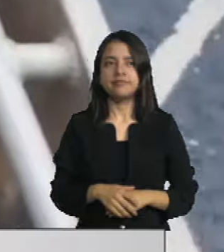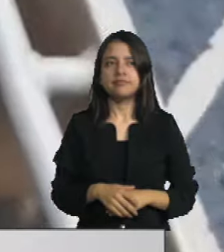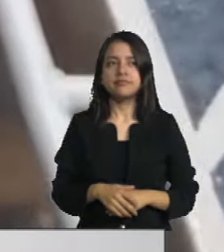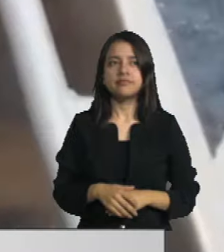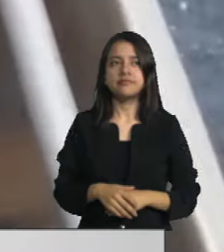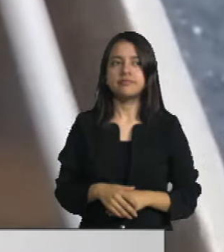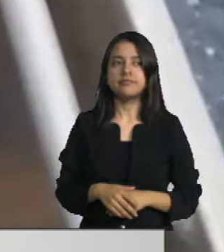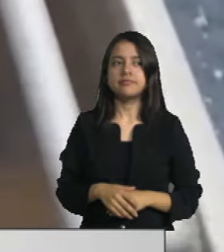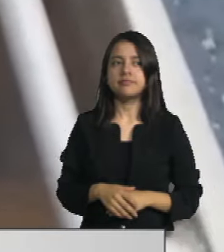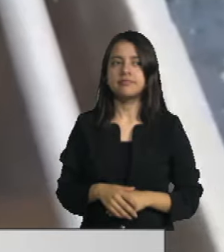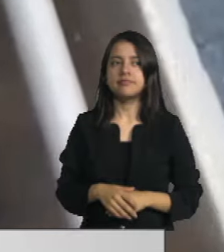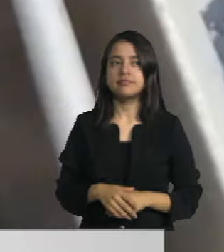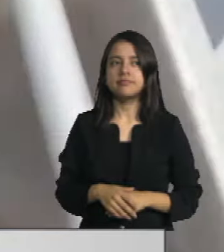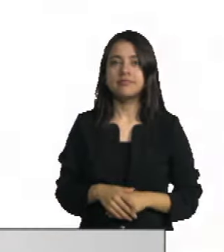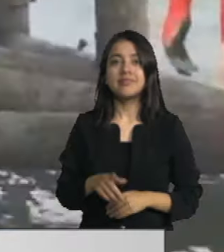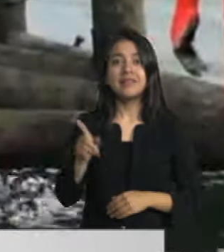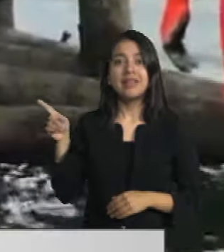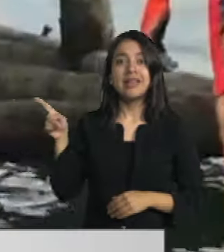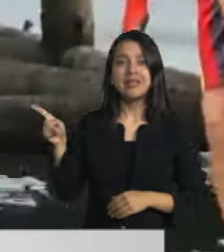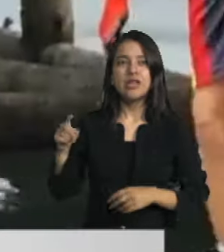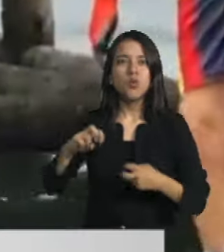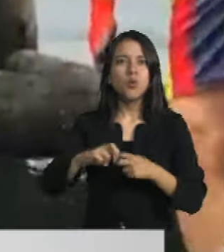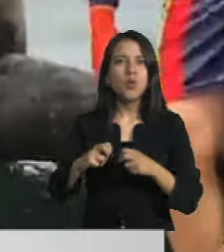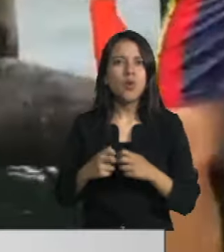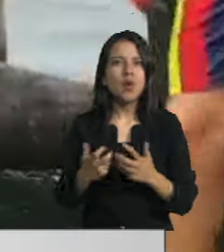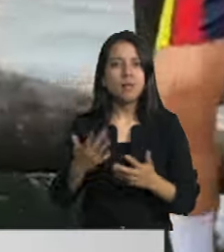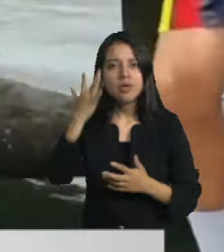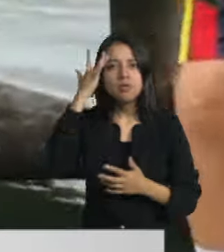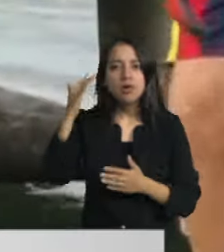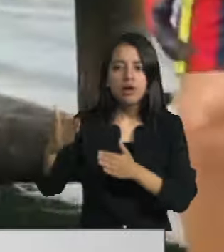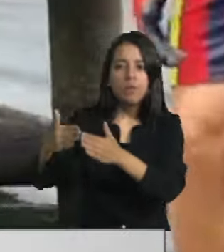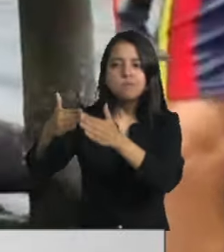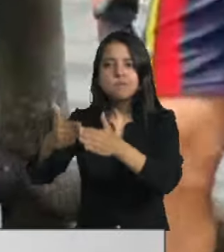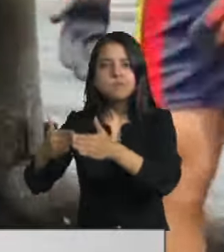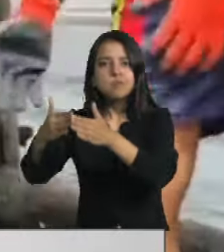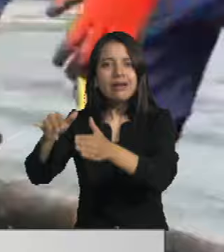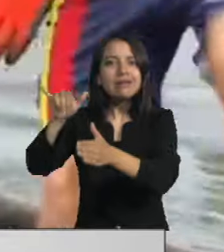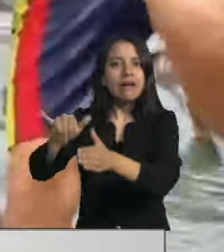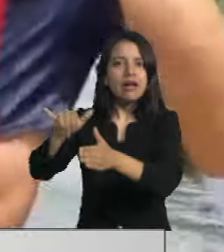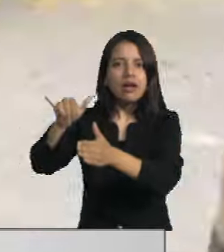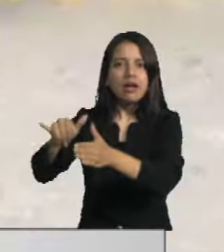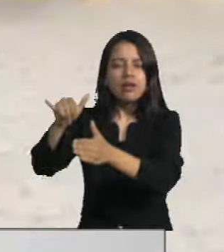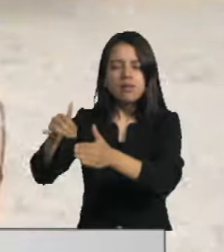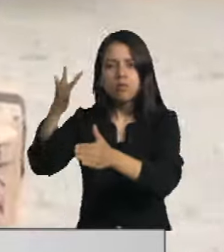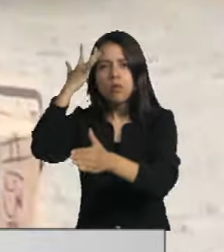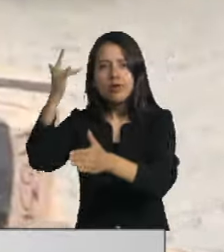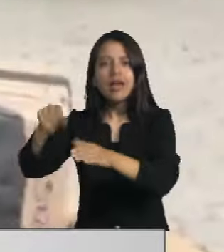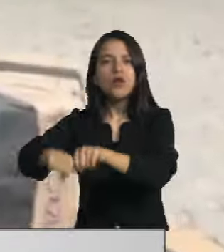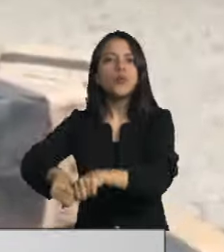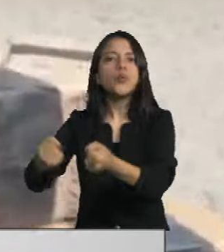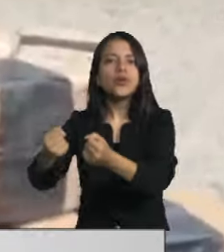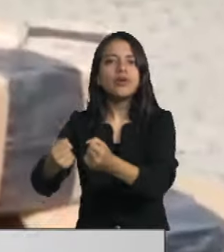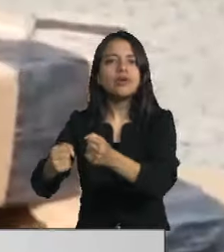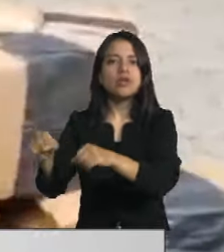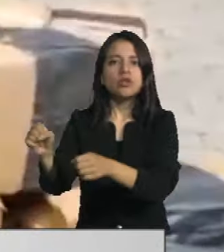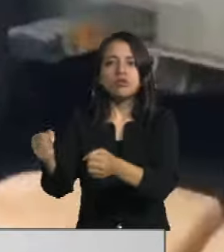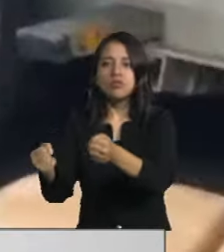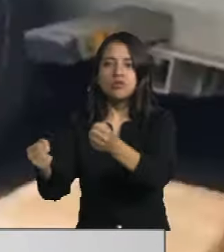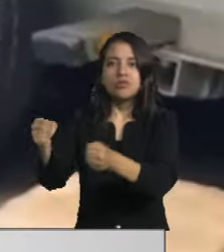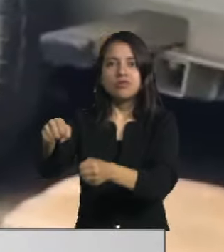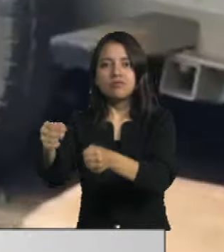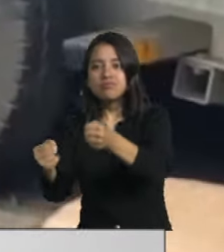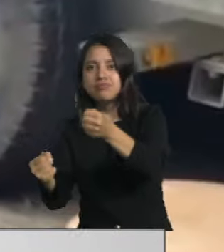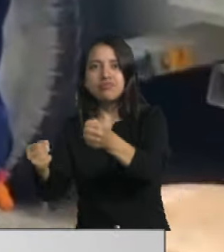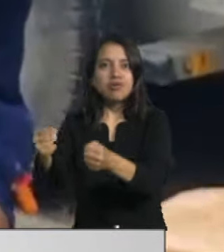adversas en el área, la embarcación se hundió. Sin embargo, los tripulantes de la estación de guardacostas de Tumaco lograron recuperar el cargamento,